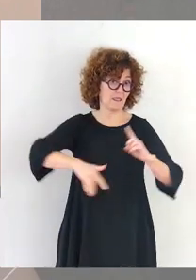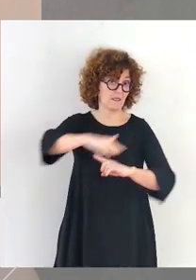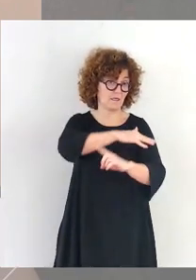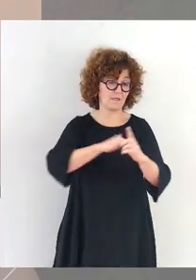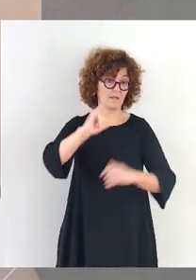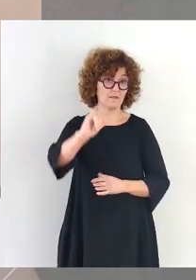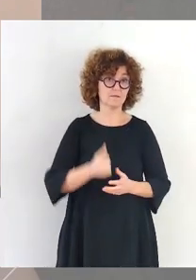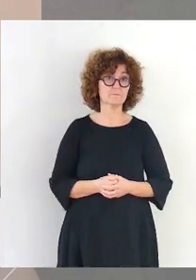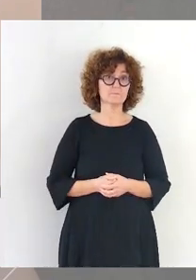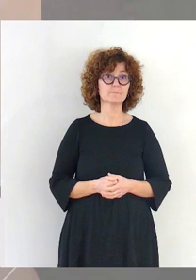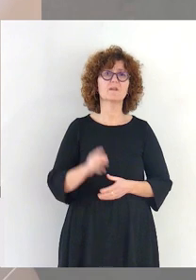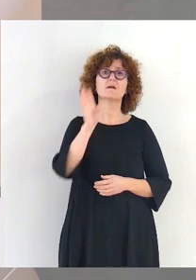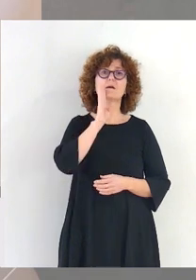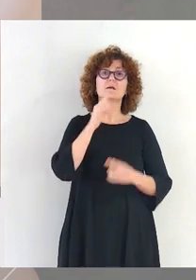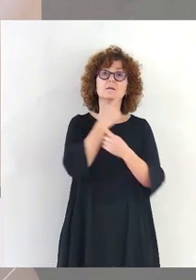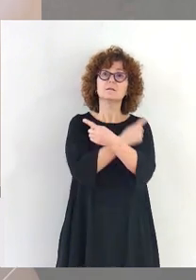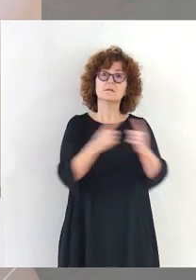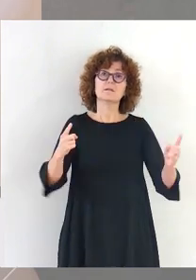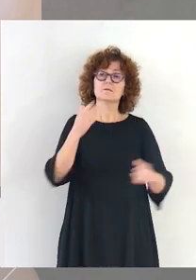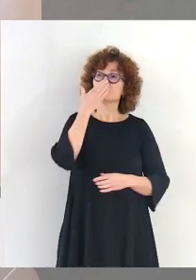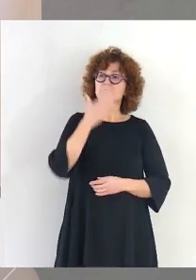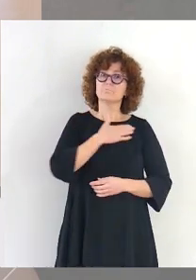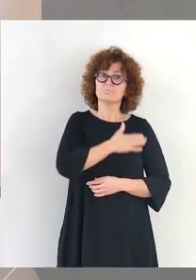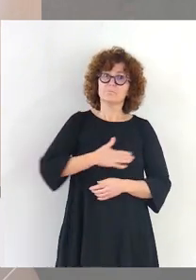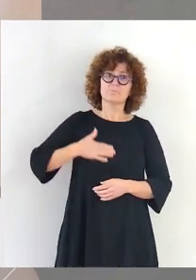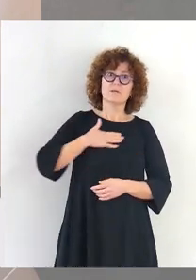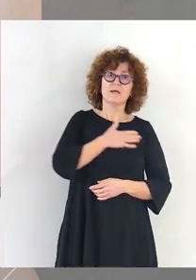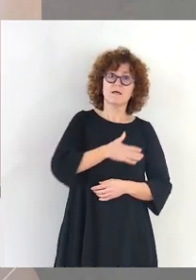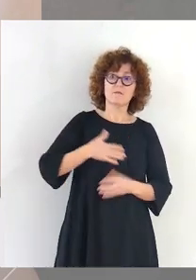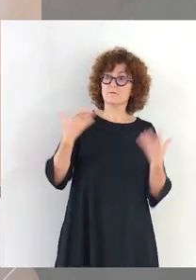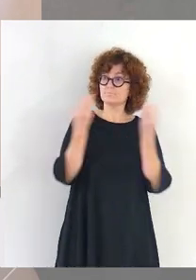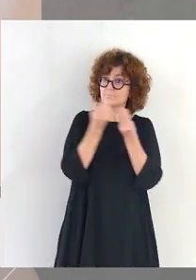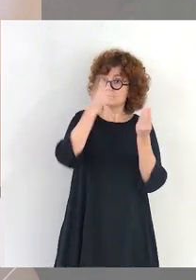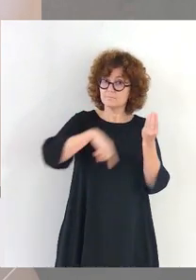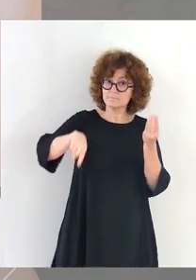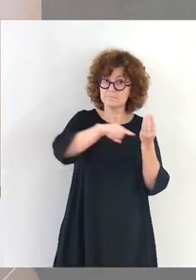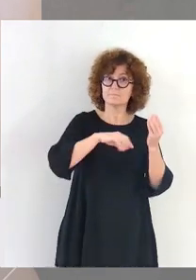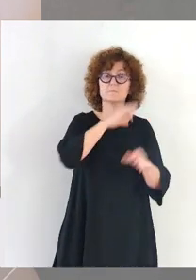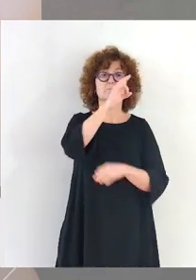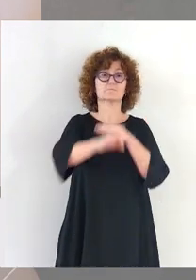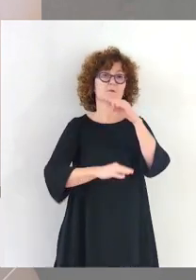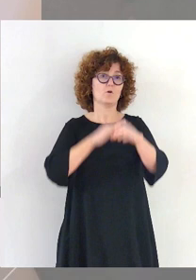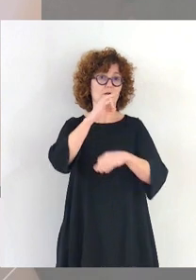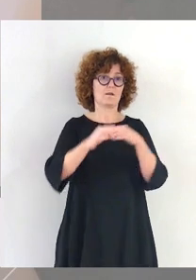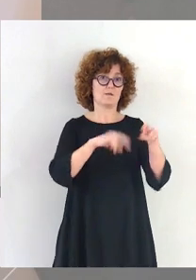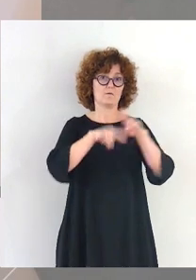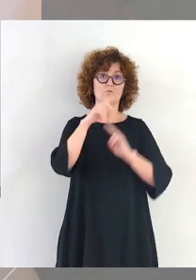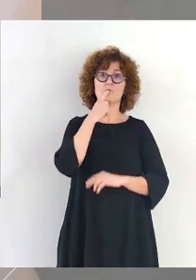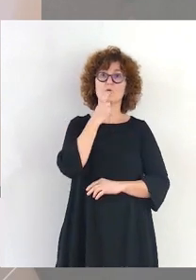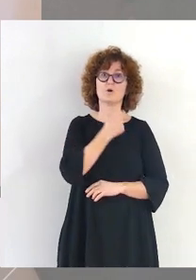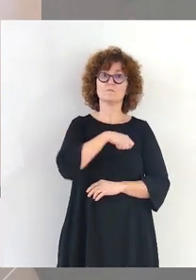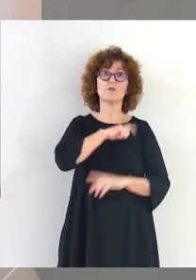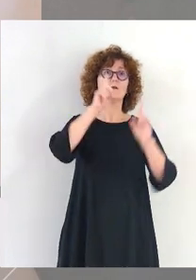rodea decía un placer un placer acompañarles en esta jornada organizada por la fundación Cruz Roja Española y